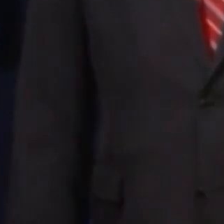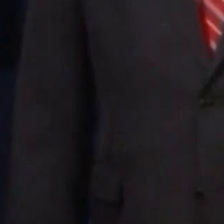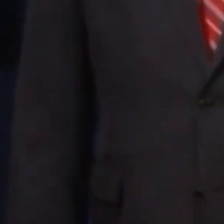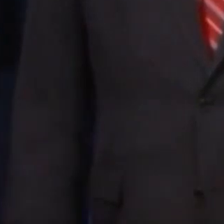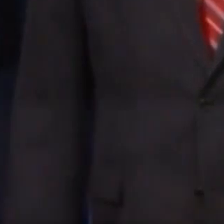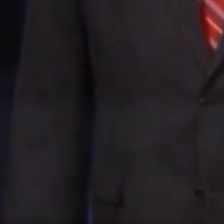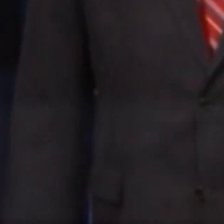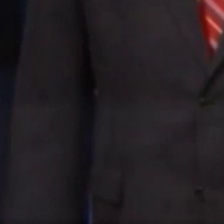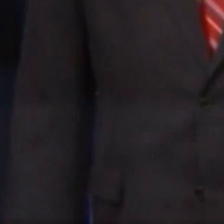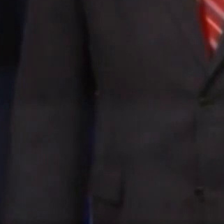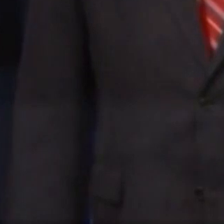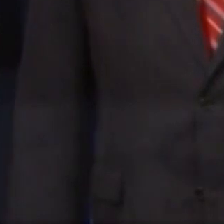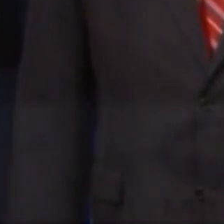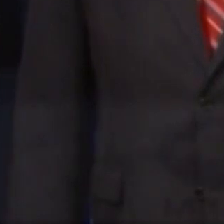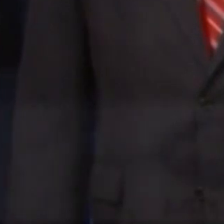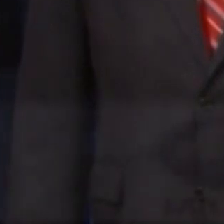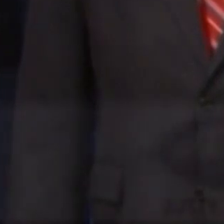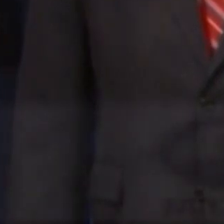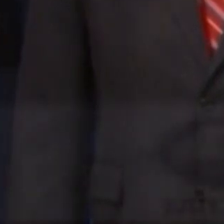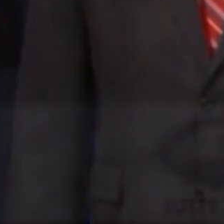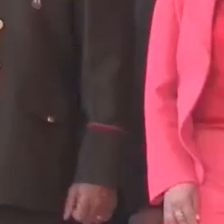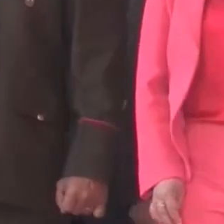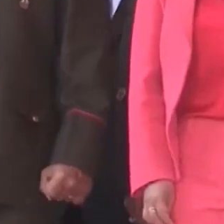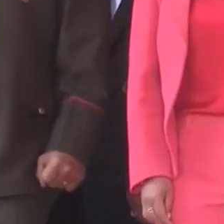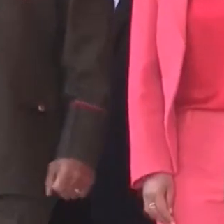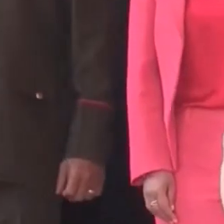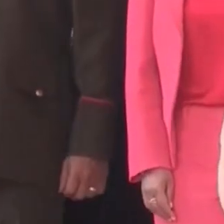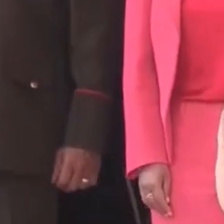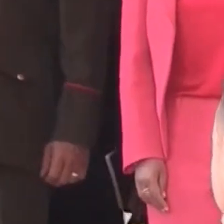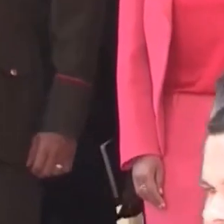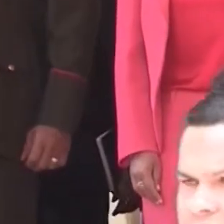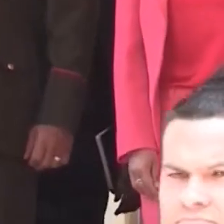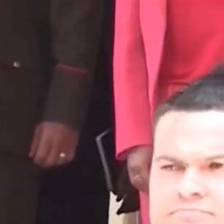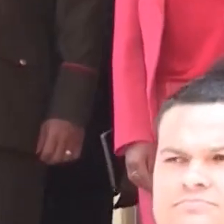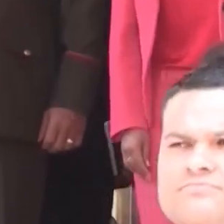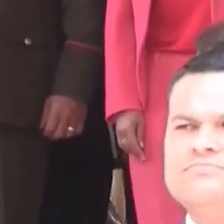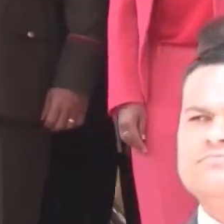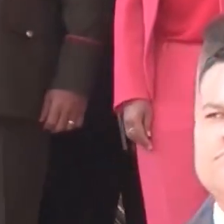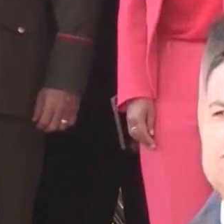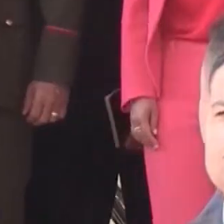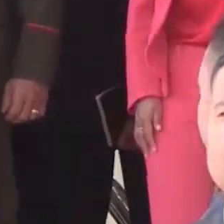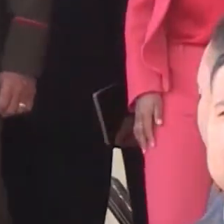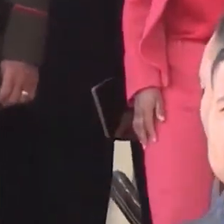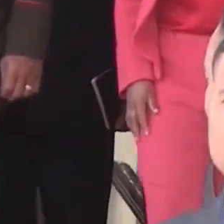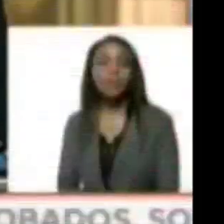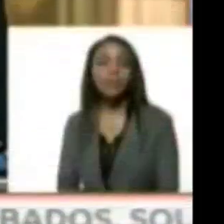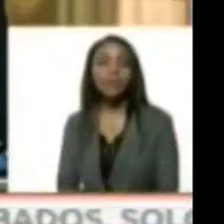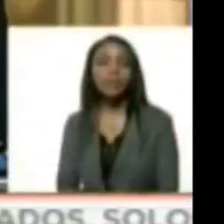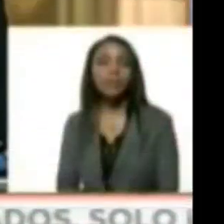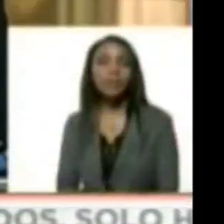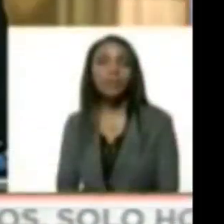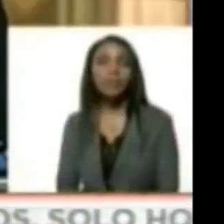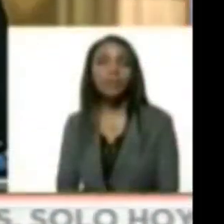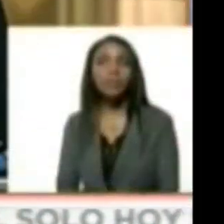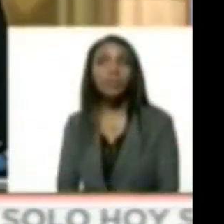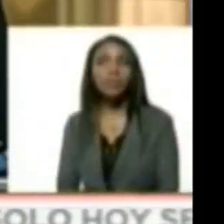la acusación que Estados Unidos hizo en su contra por los supuestos delitos de narcotráfico, lavado de dinero y terrorismo.